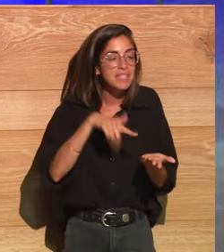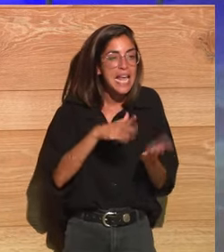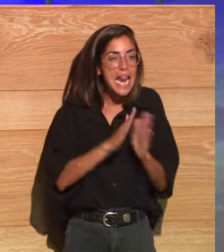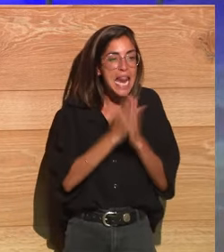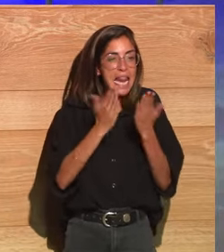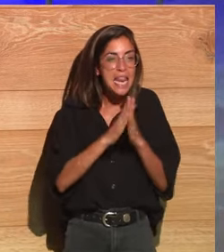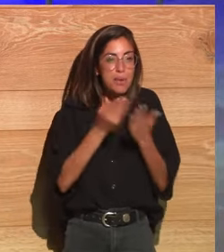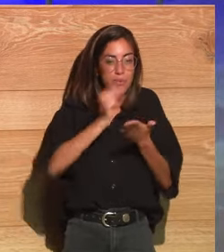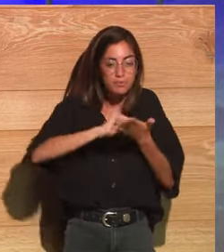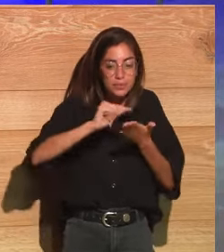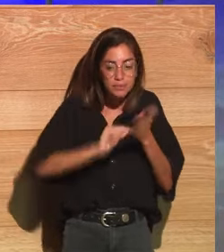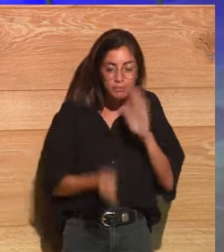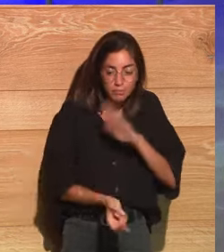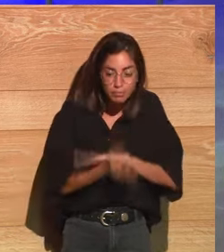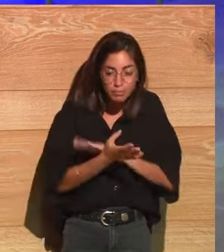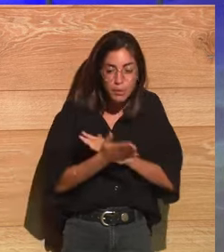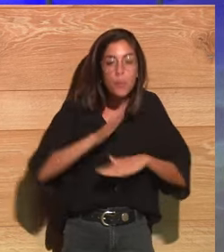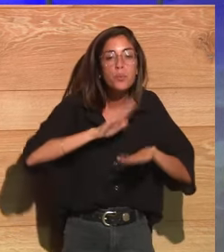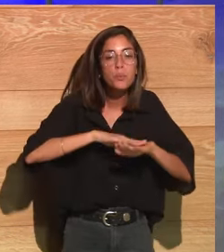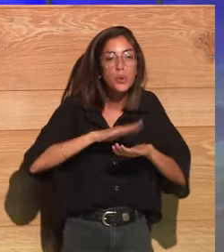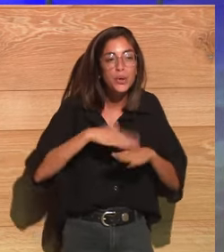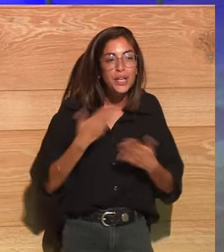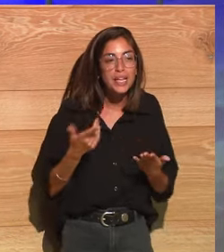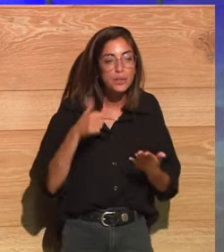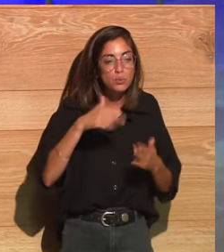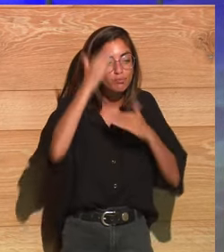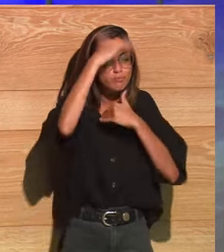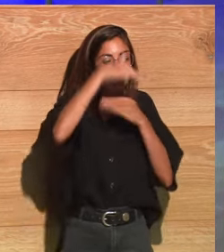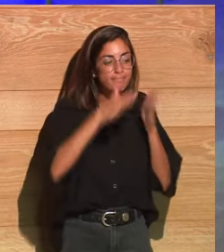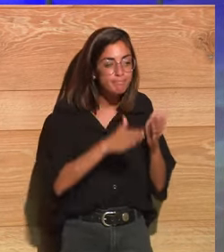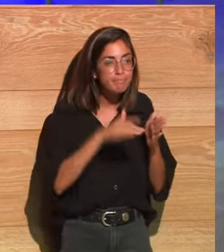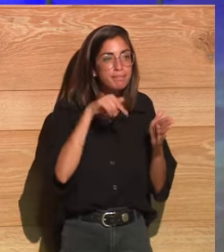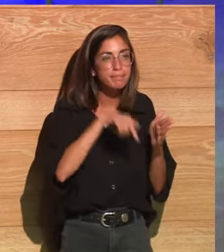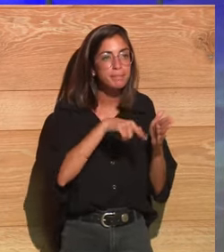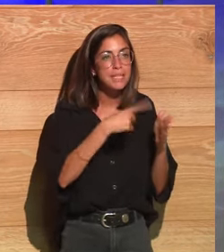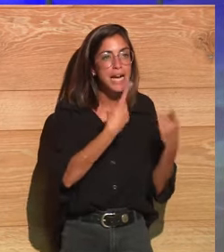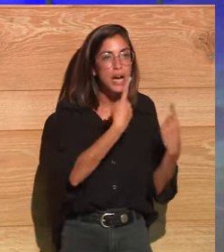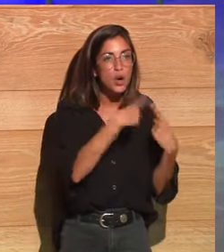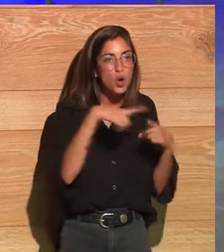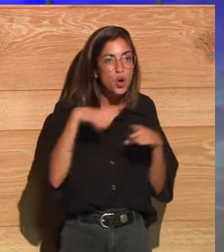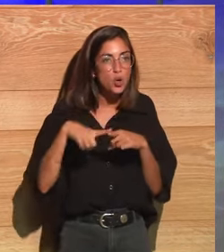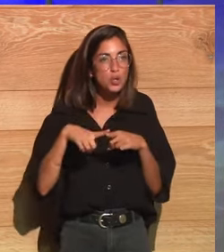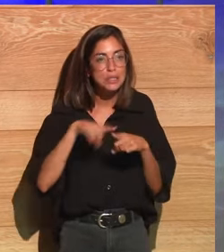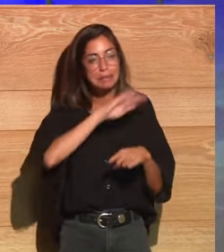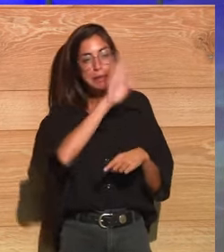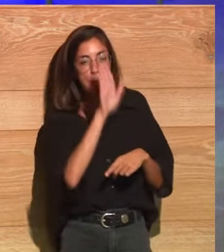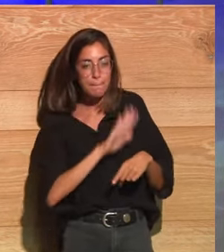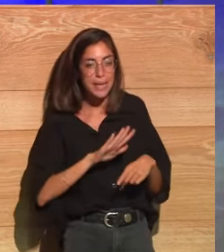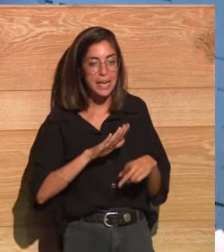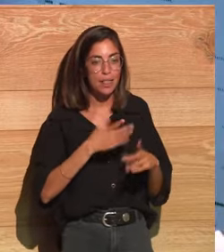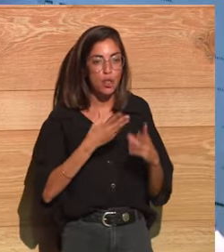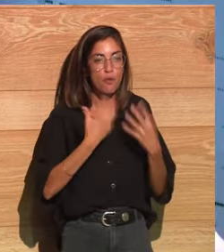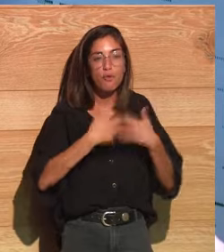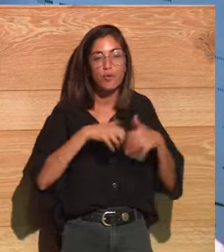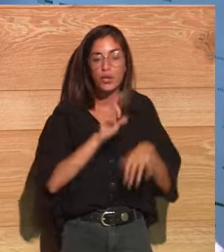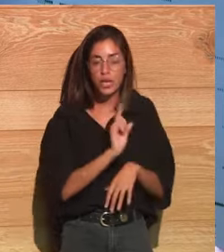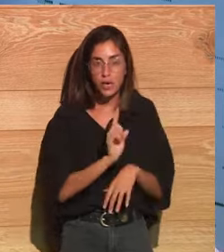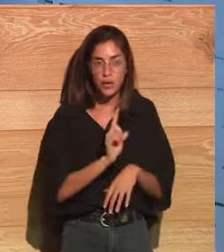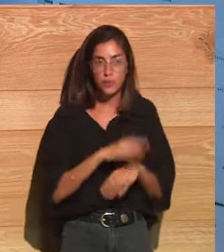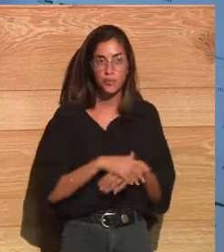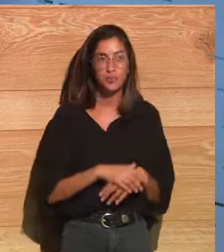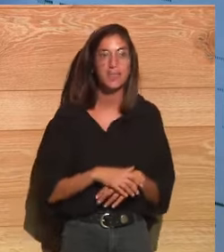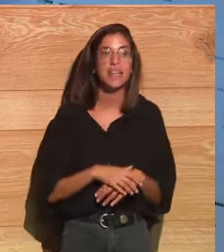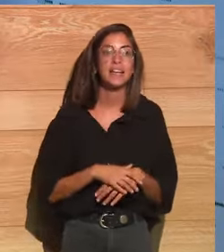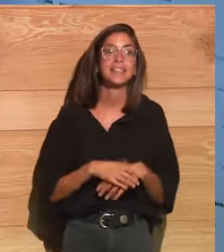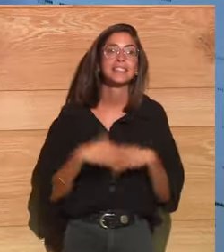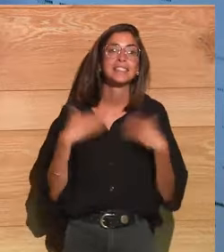particular? ¿Por qué el enfocarte en aquello que aparentemente no funciona? Pues, a ver,